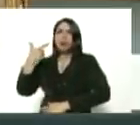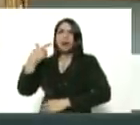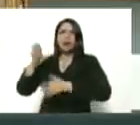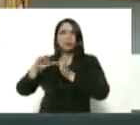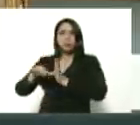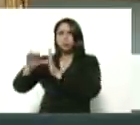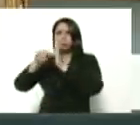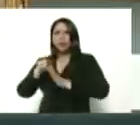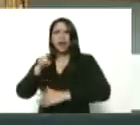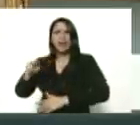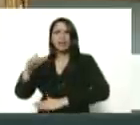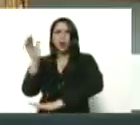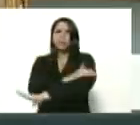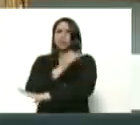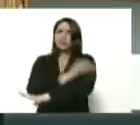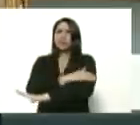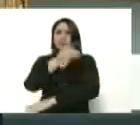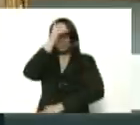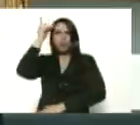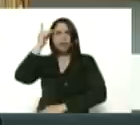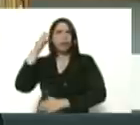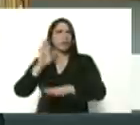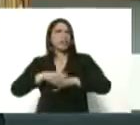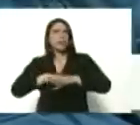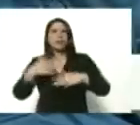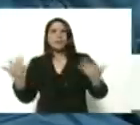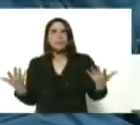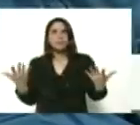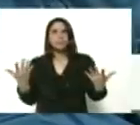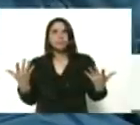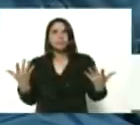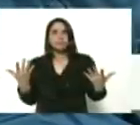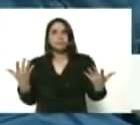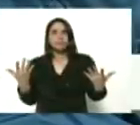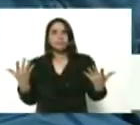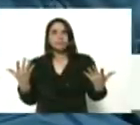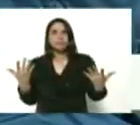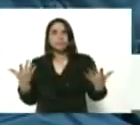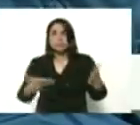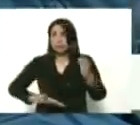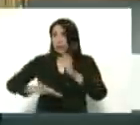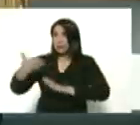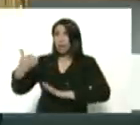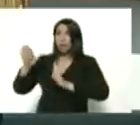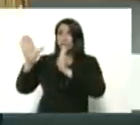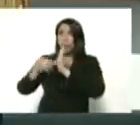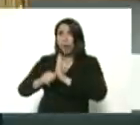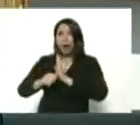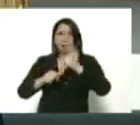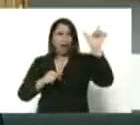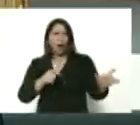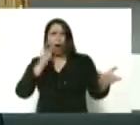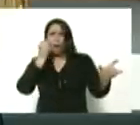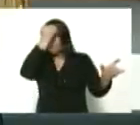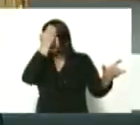esta dirigencia opositora. Diosdado, ¿qué te parece? ¿Ah? Salieron a estafar a un terrorista.